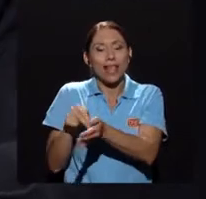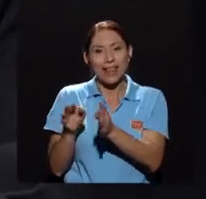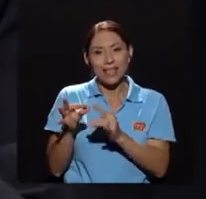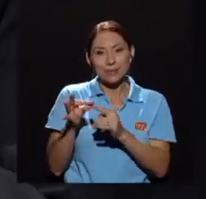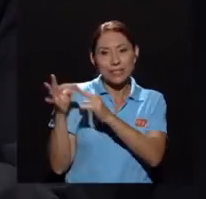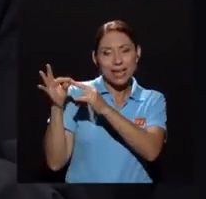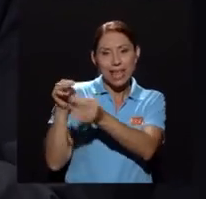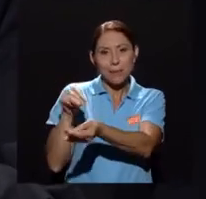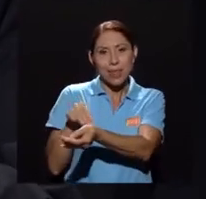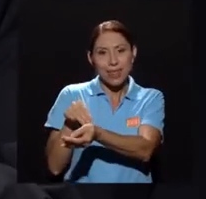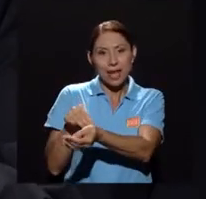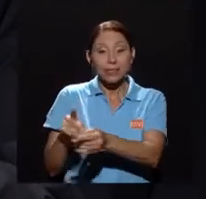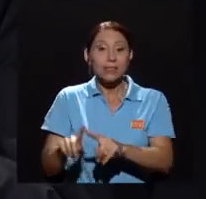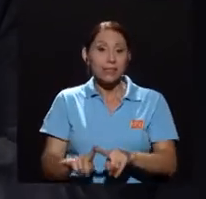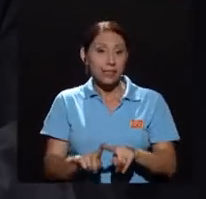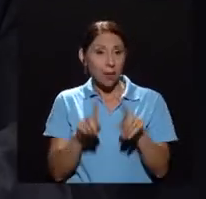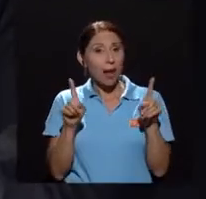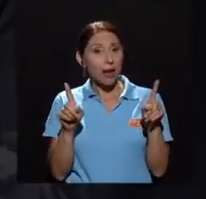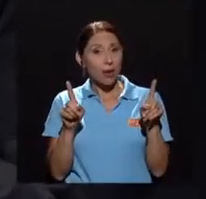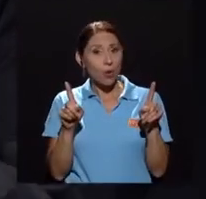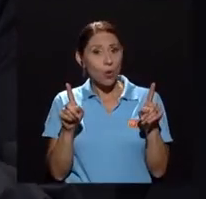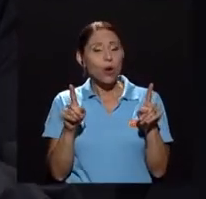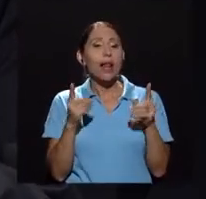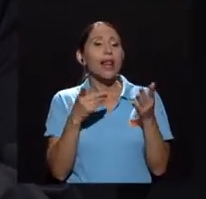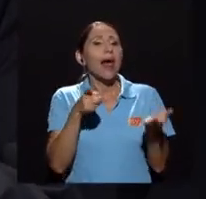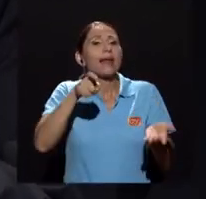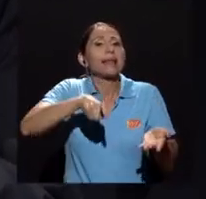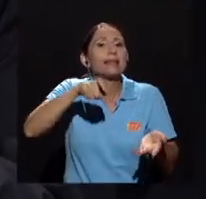la demanda creciente